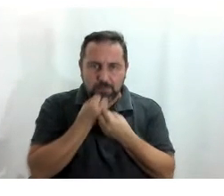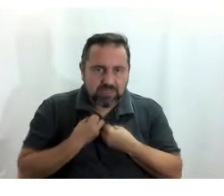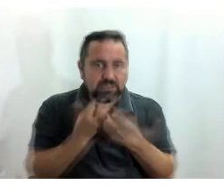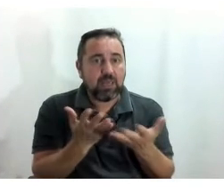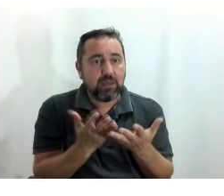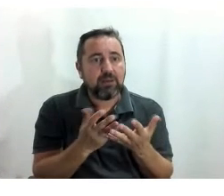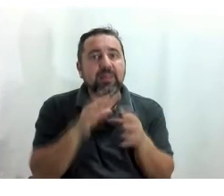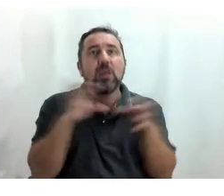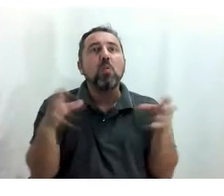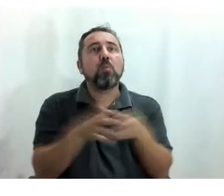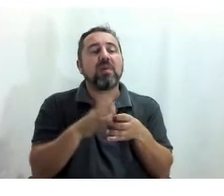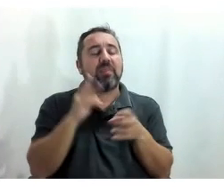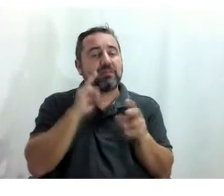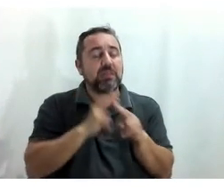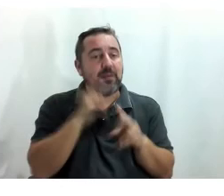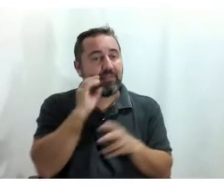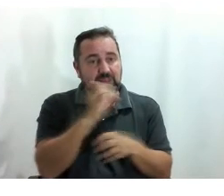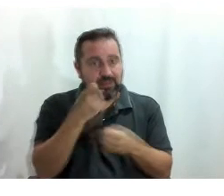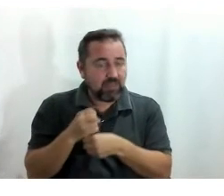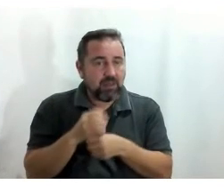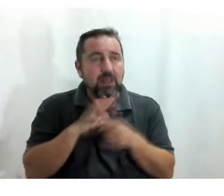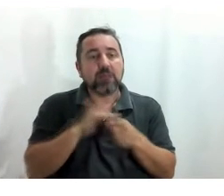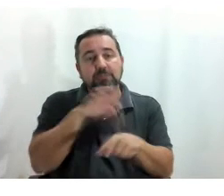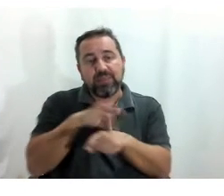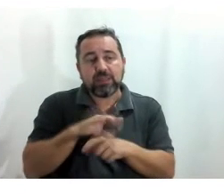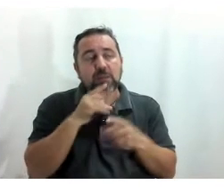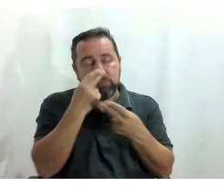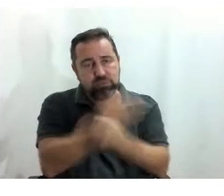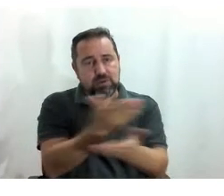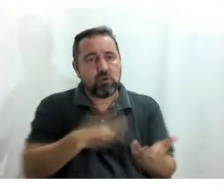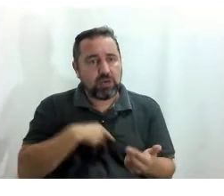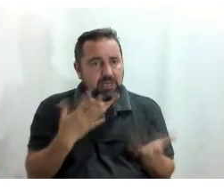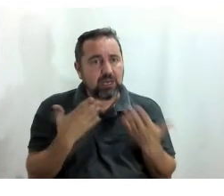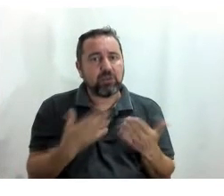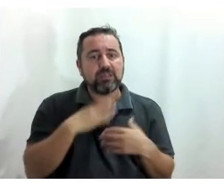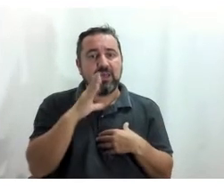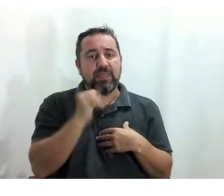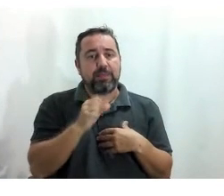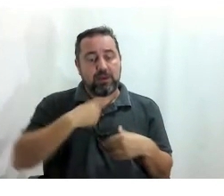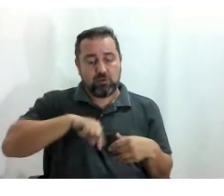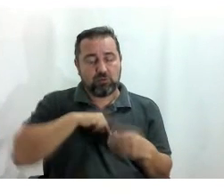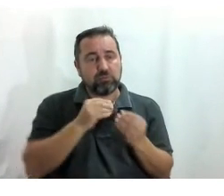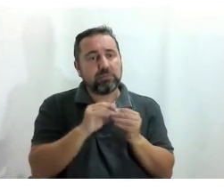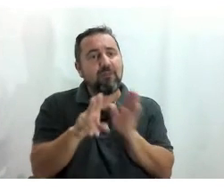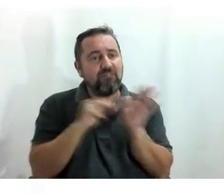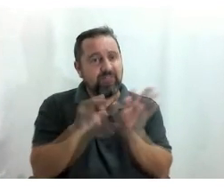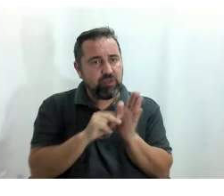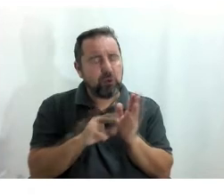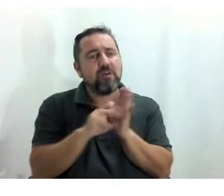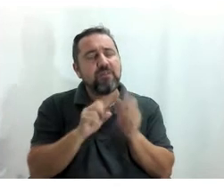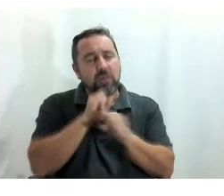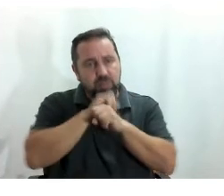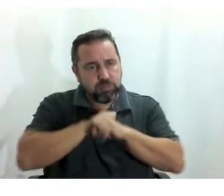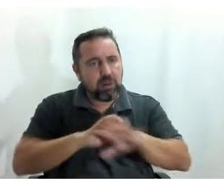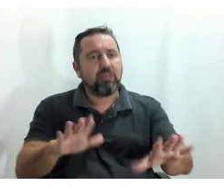De la comunidad científica también a los pacientes y al público en general, y para ello desde el Ciberer editamos un vídeo